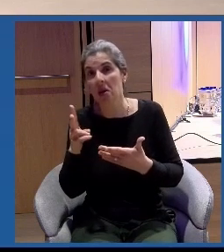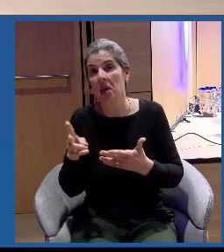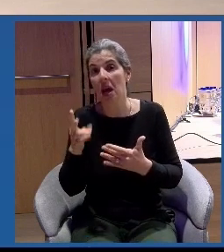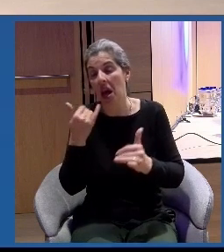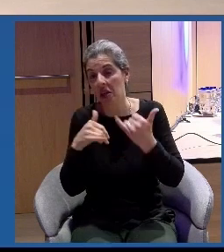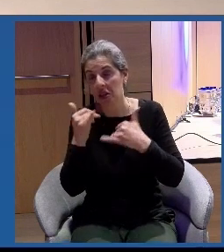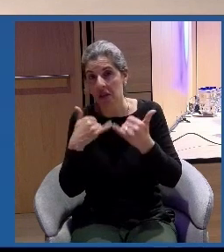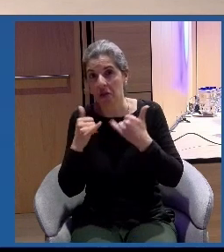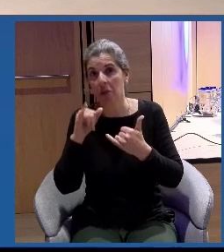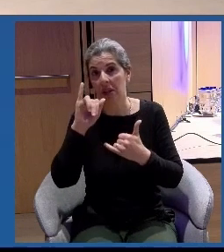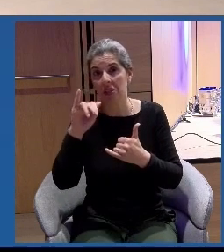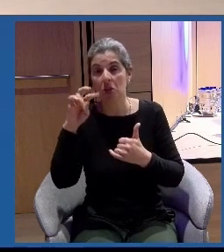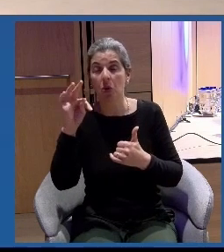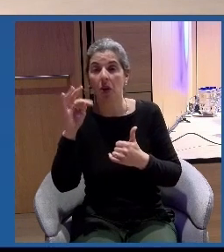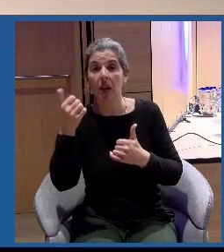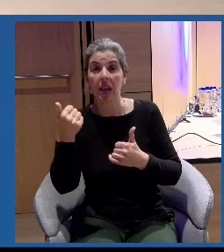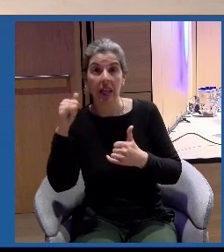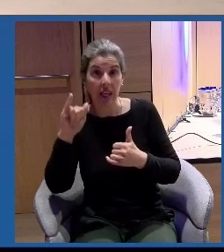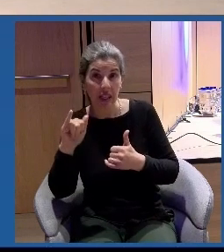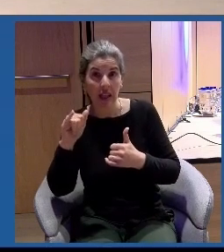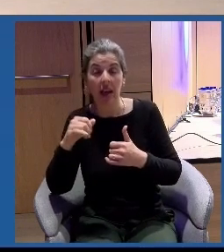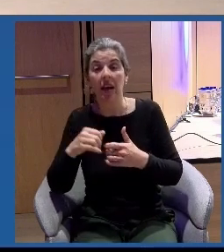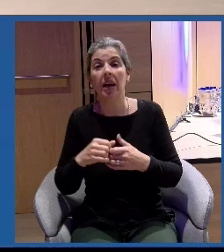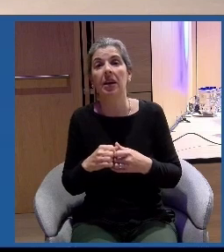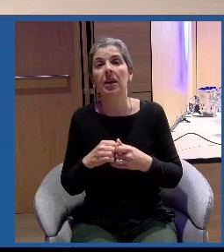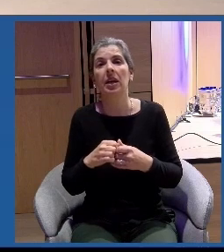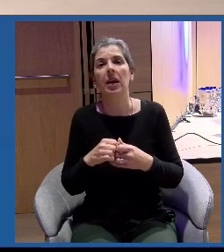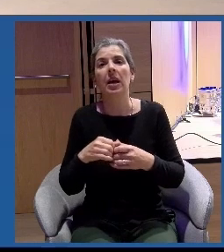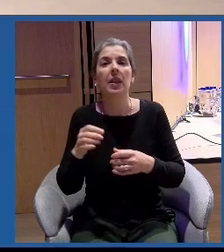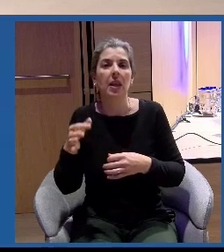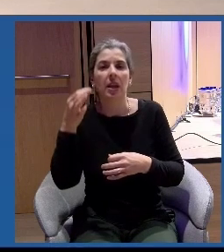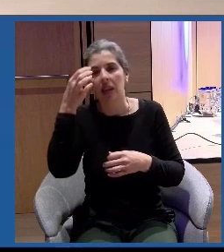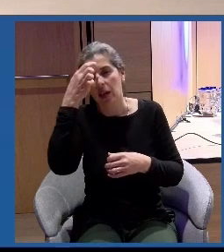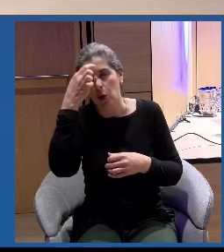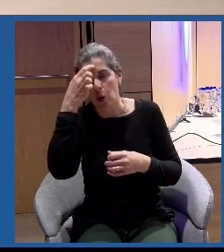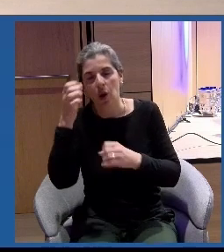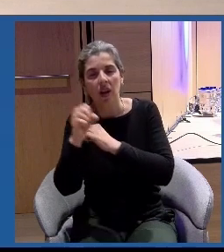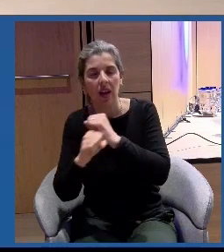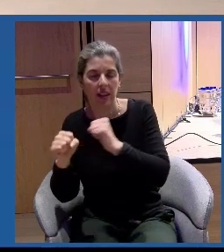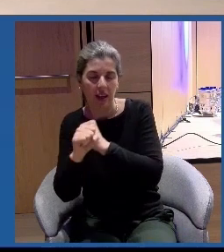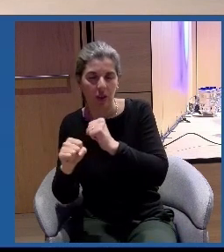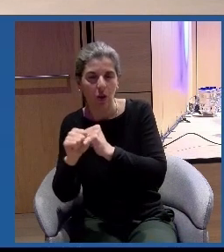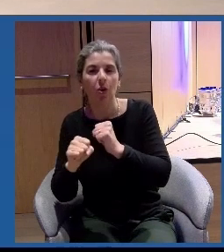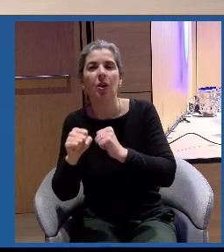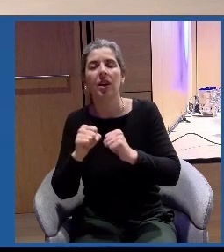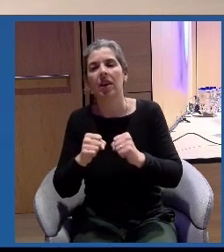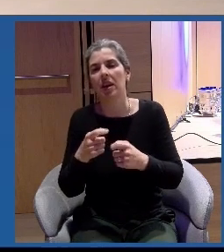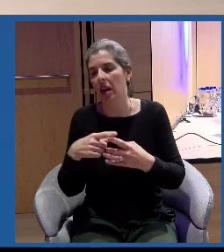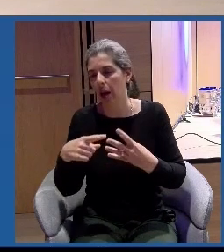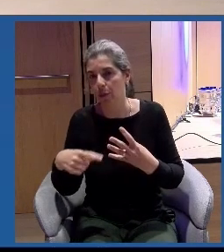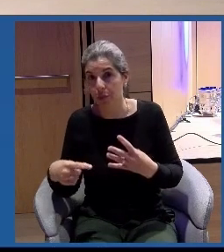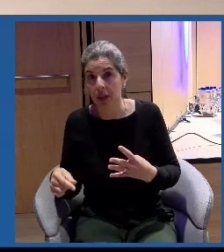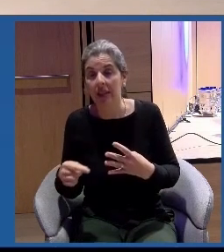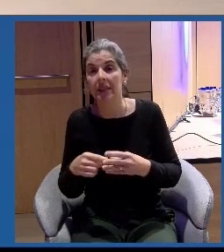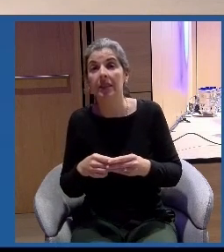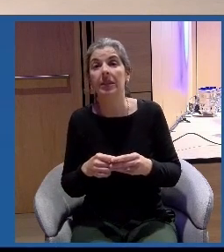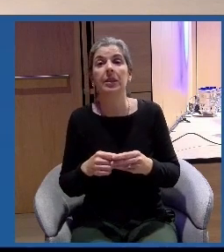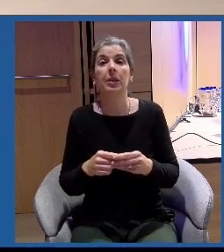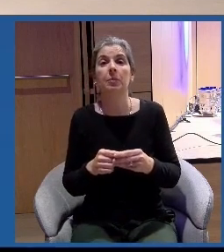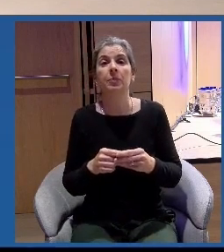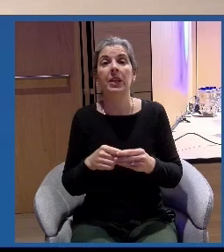del INTAI en cuanto a su metodología, etcétera. Y además contamos con un visualizador que es bastante